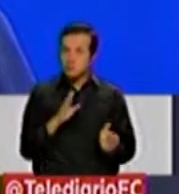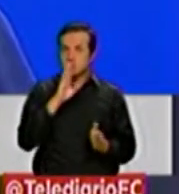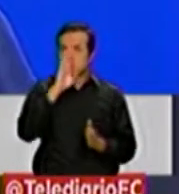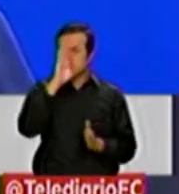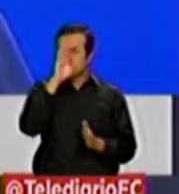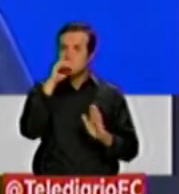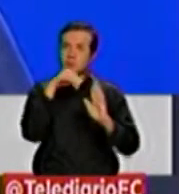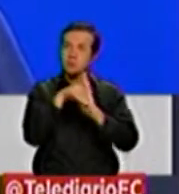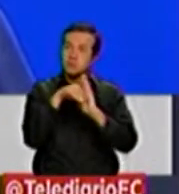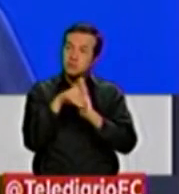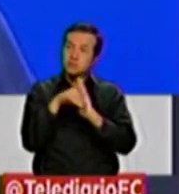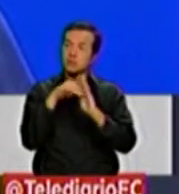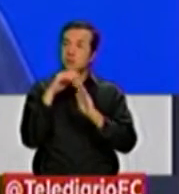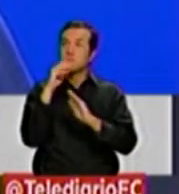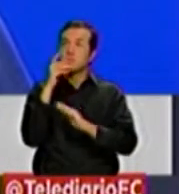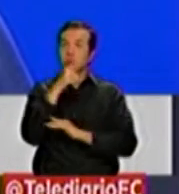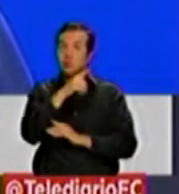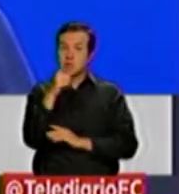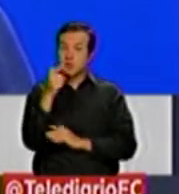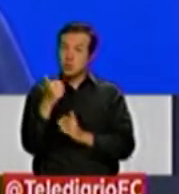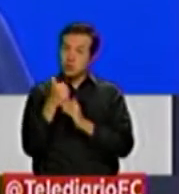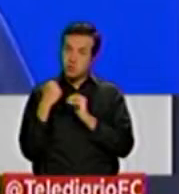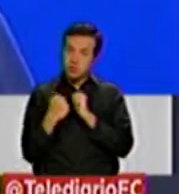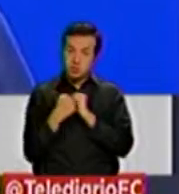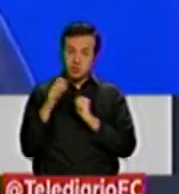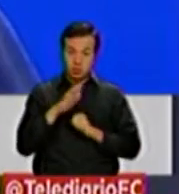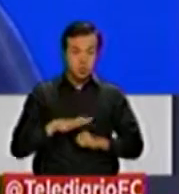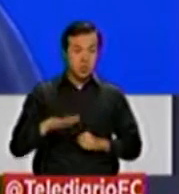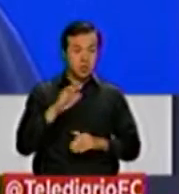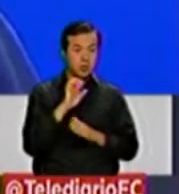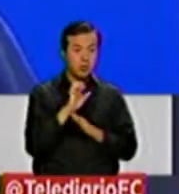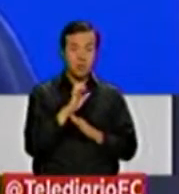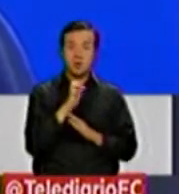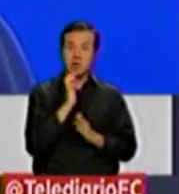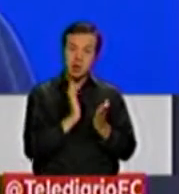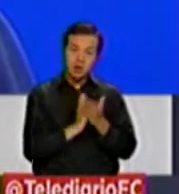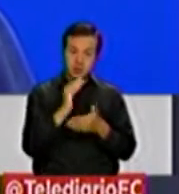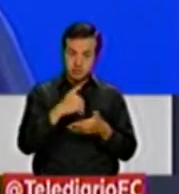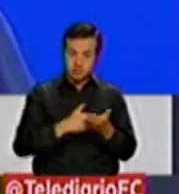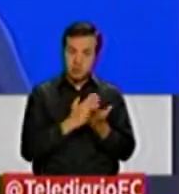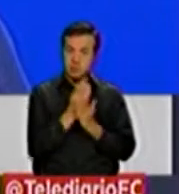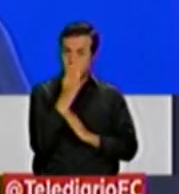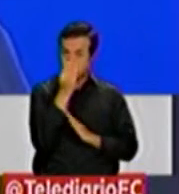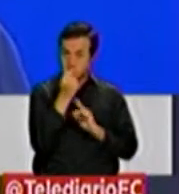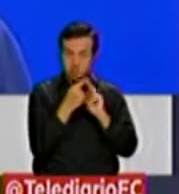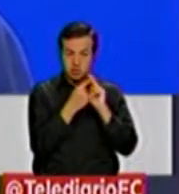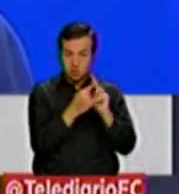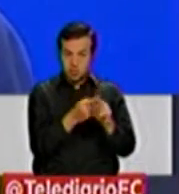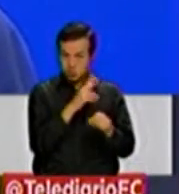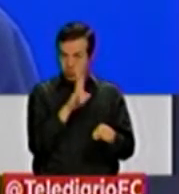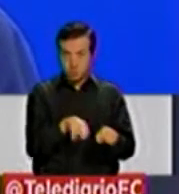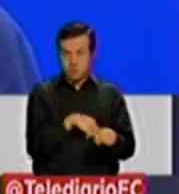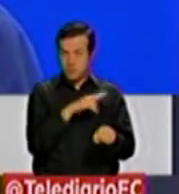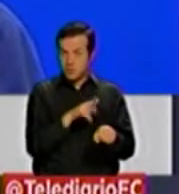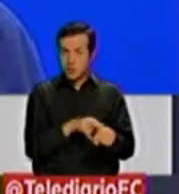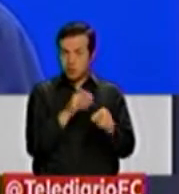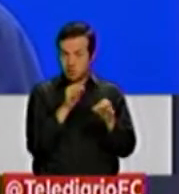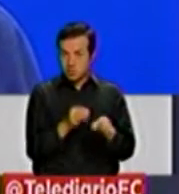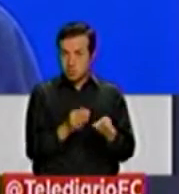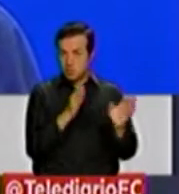sistemas financieros y de los multilaterales, que son los que nos permiten a los ecuatorianos acceder a créditos en condiciones normales.